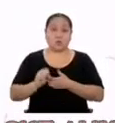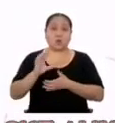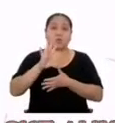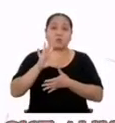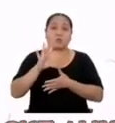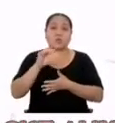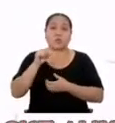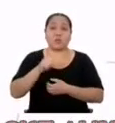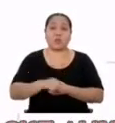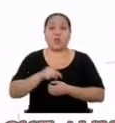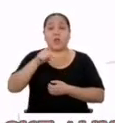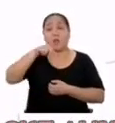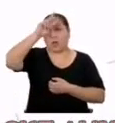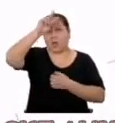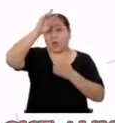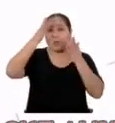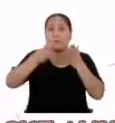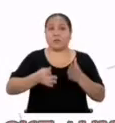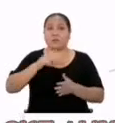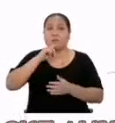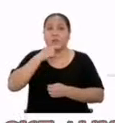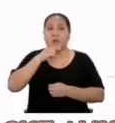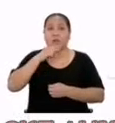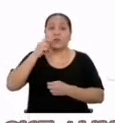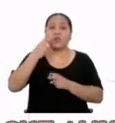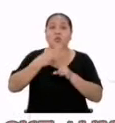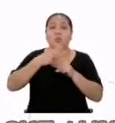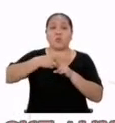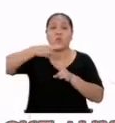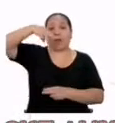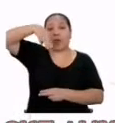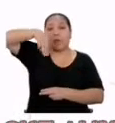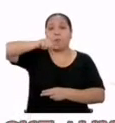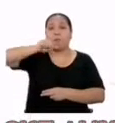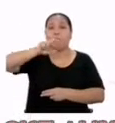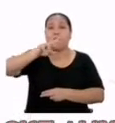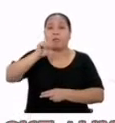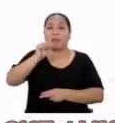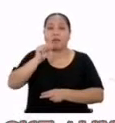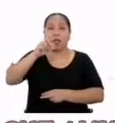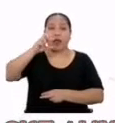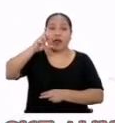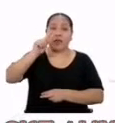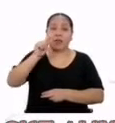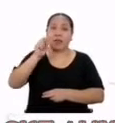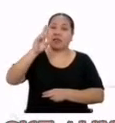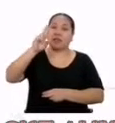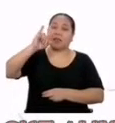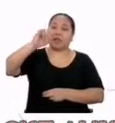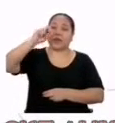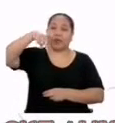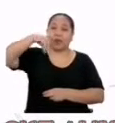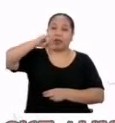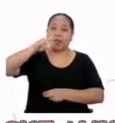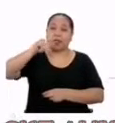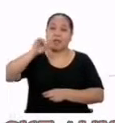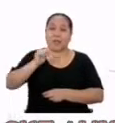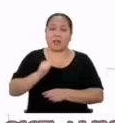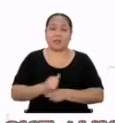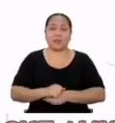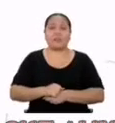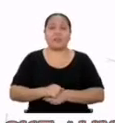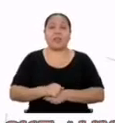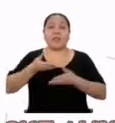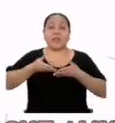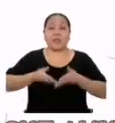peruana. Se llamó María Trinidad Enríquez. nació en el Cusco e ingresó a la Universidad